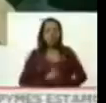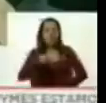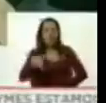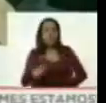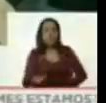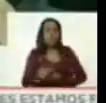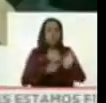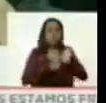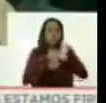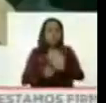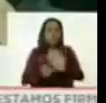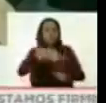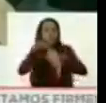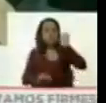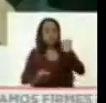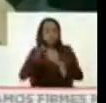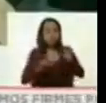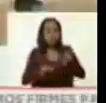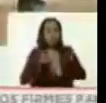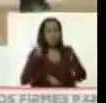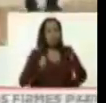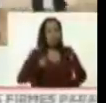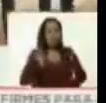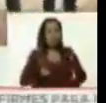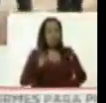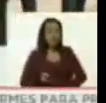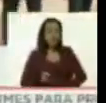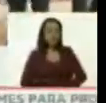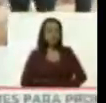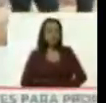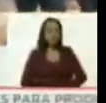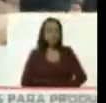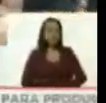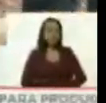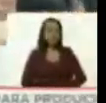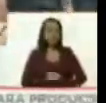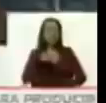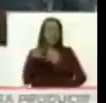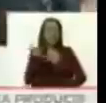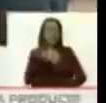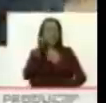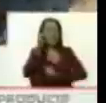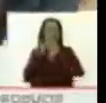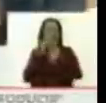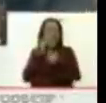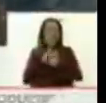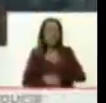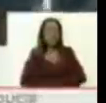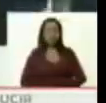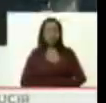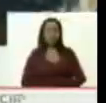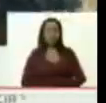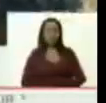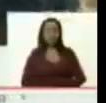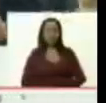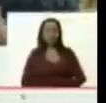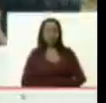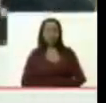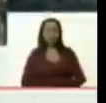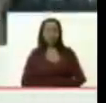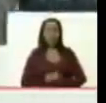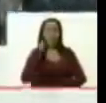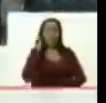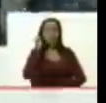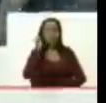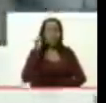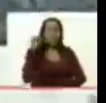su propaganda gota a gota. Este es un goteo permanente. Por eso ayer decía Maduro que lo iba a hacer